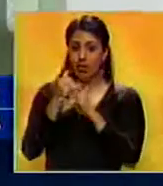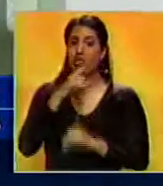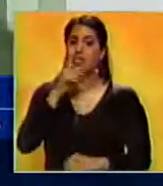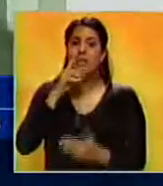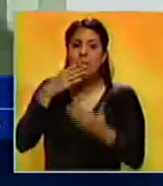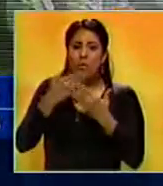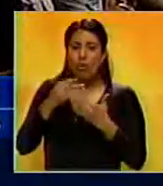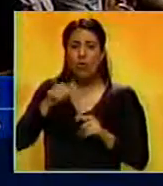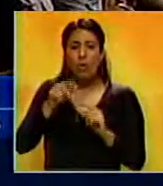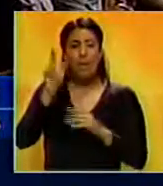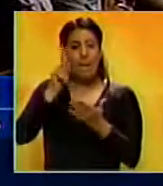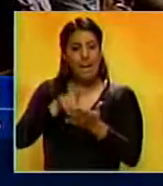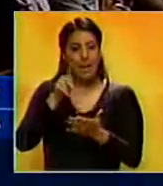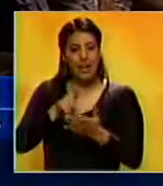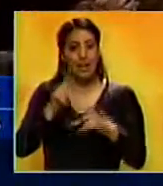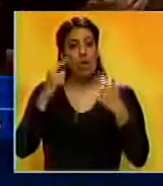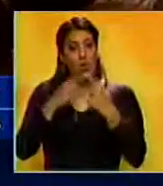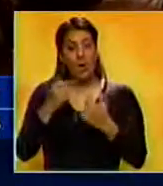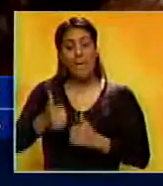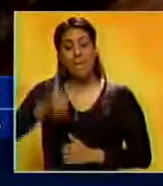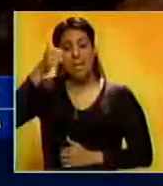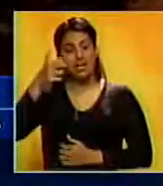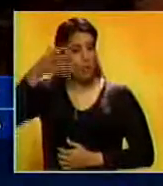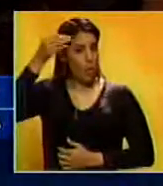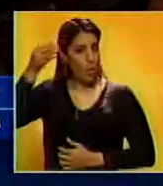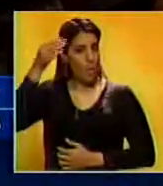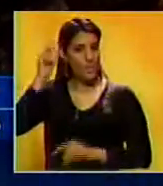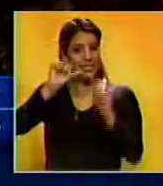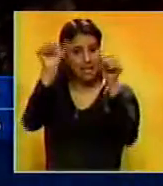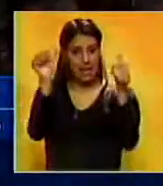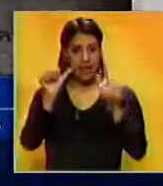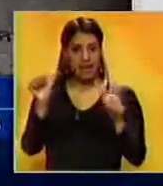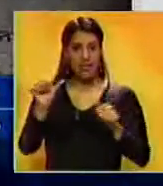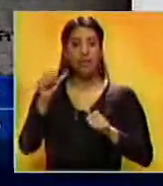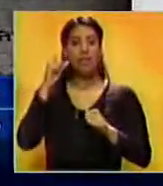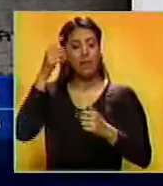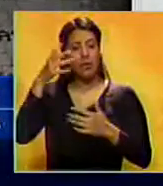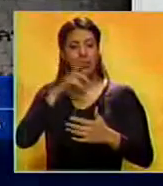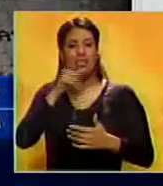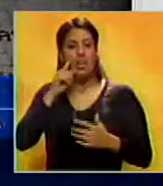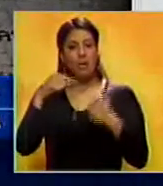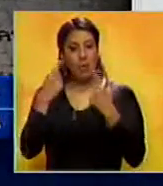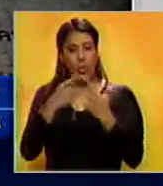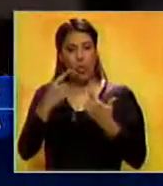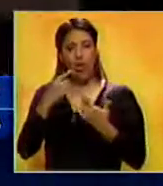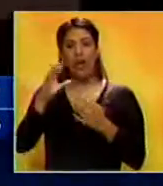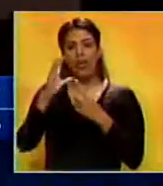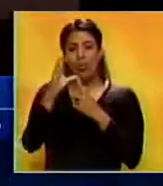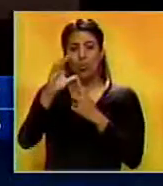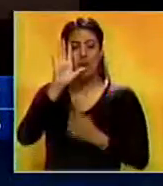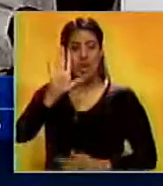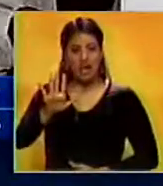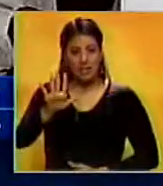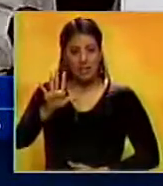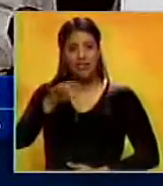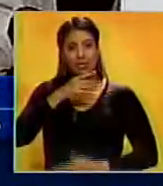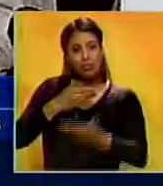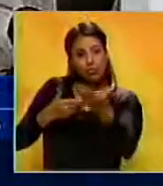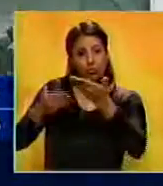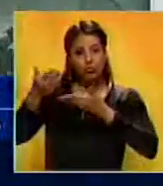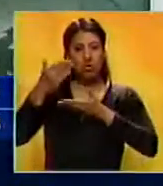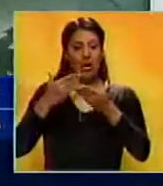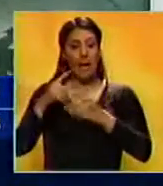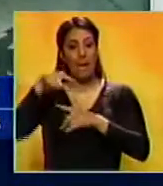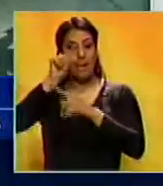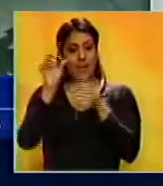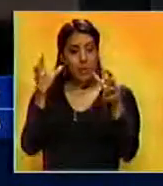internacionales proporcionan a los participantes una mayor comprensión del arte, la curaduría y la gestión cultural en retrospectiva.